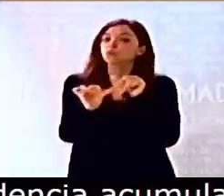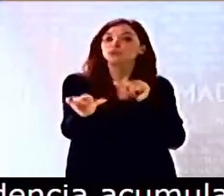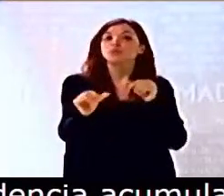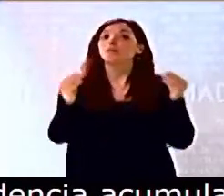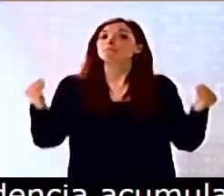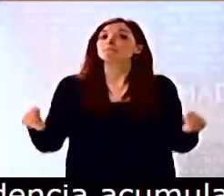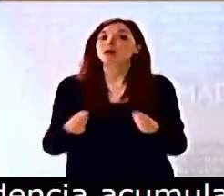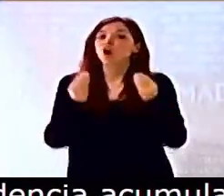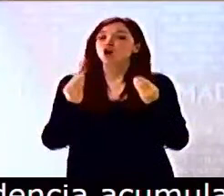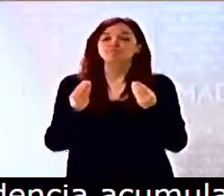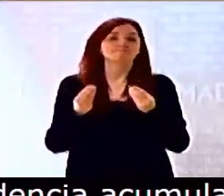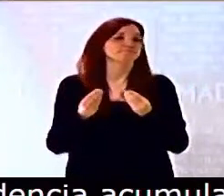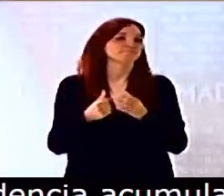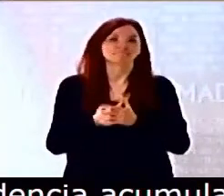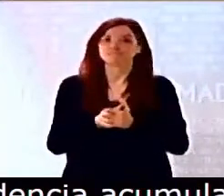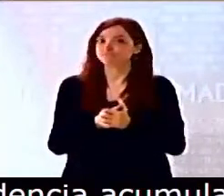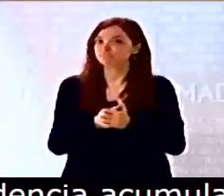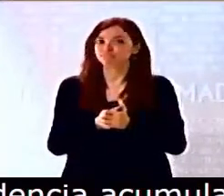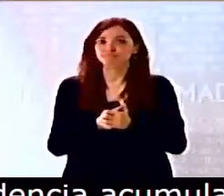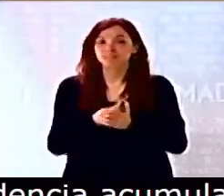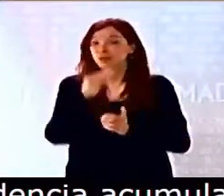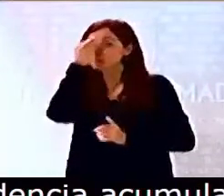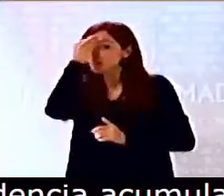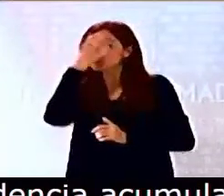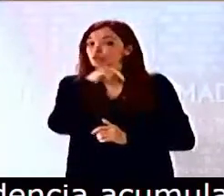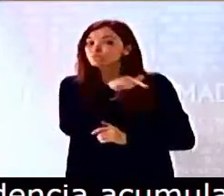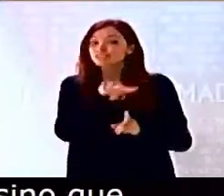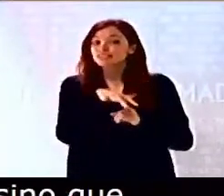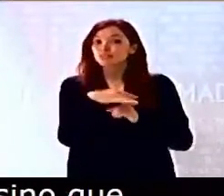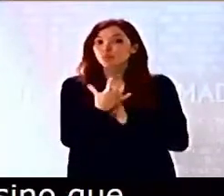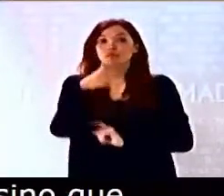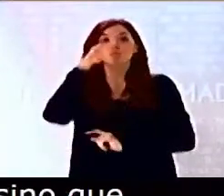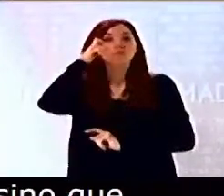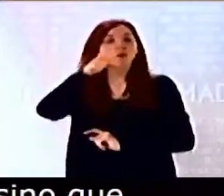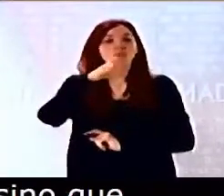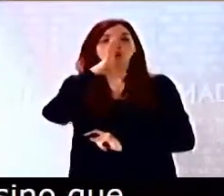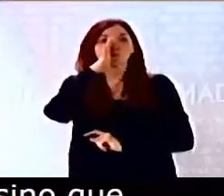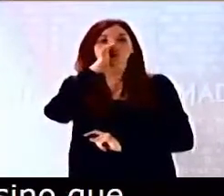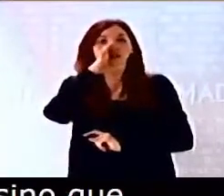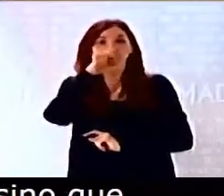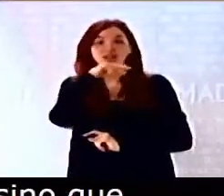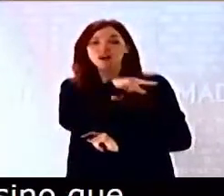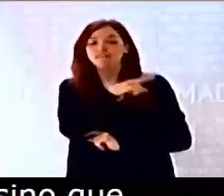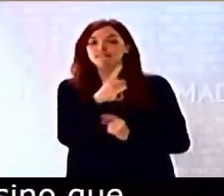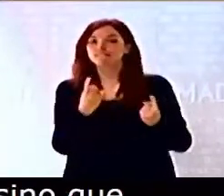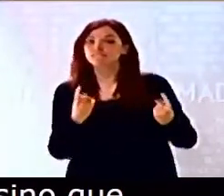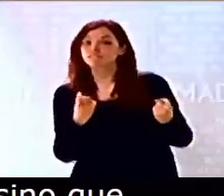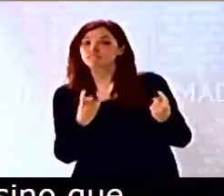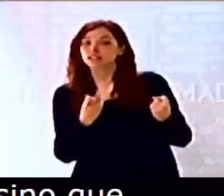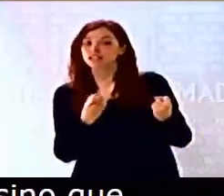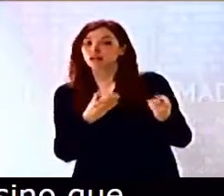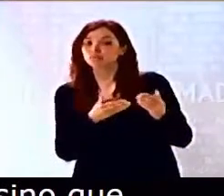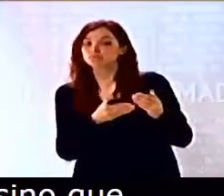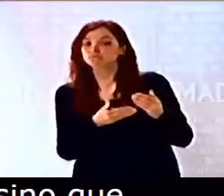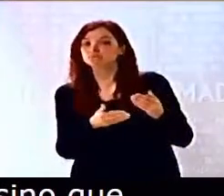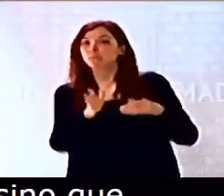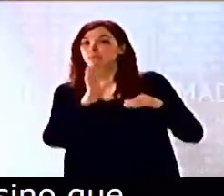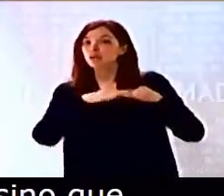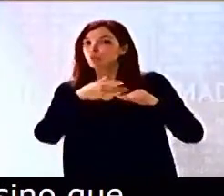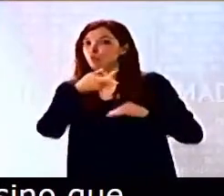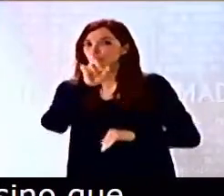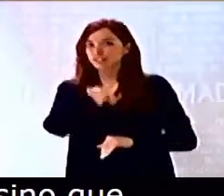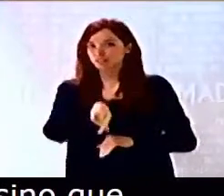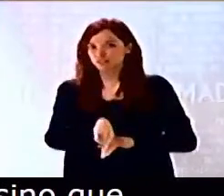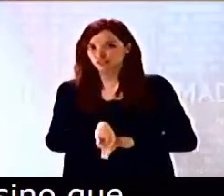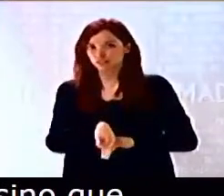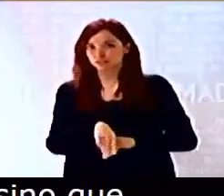en poco tiempo, sino que entendemos que a Guareña al menos le hace falta un mes